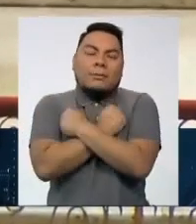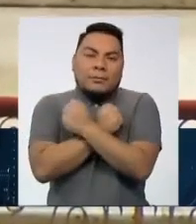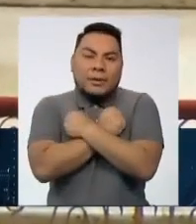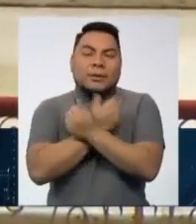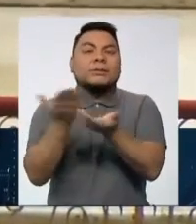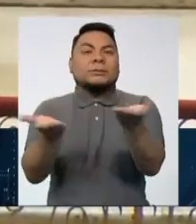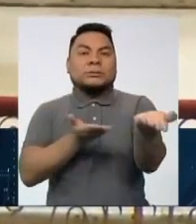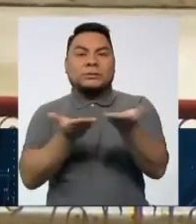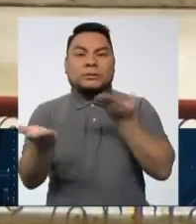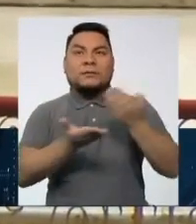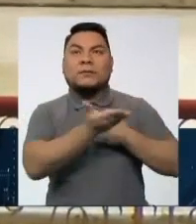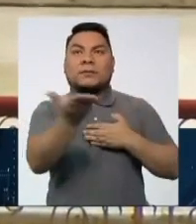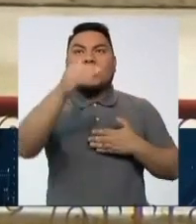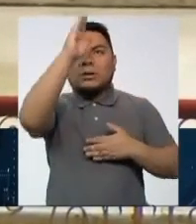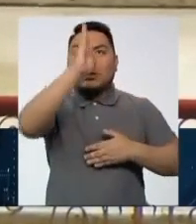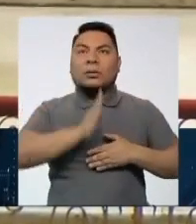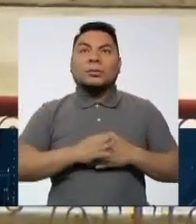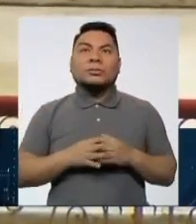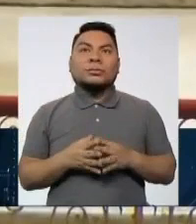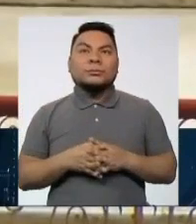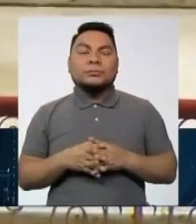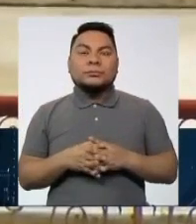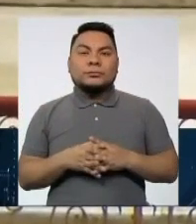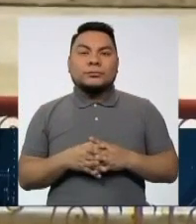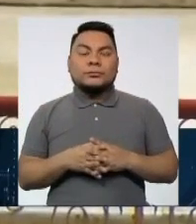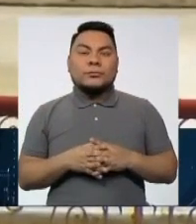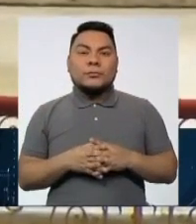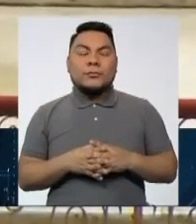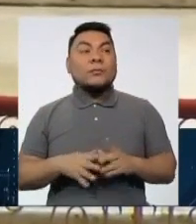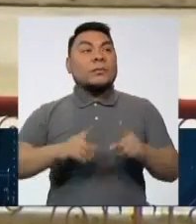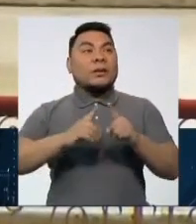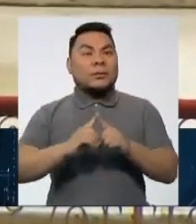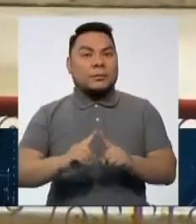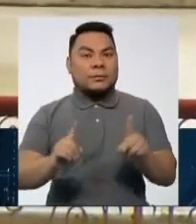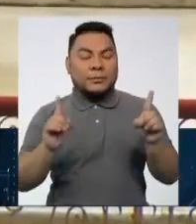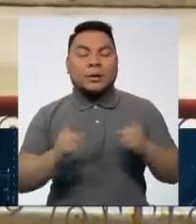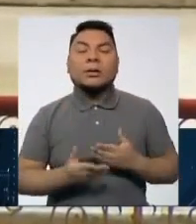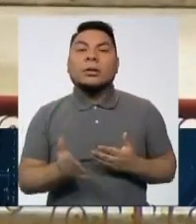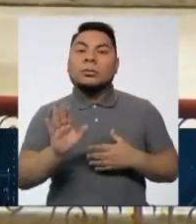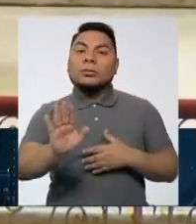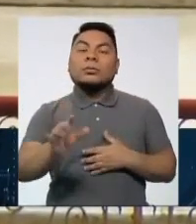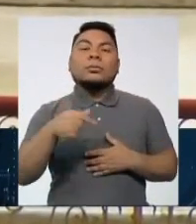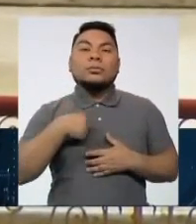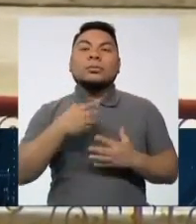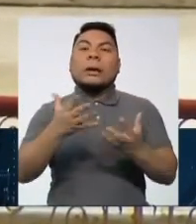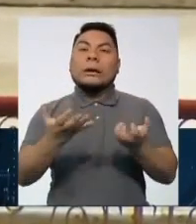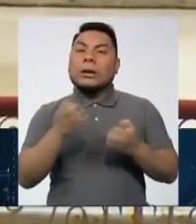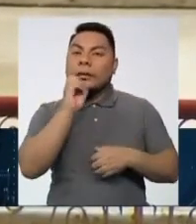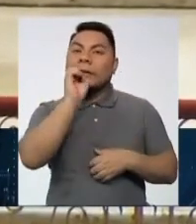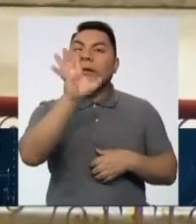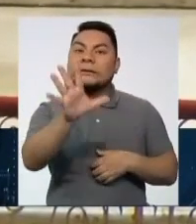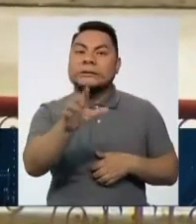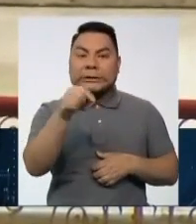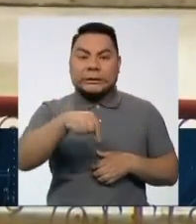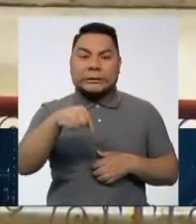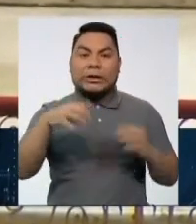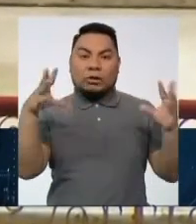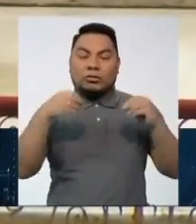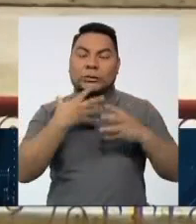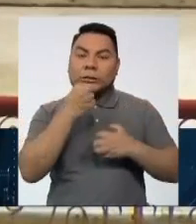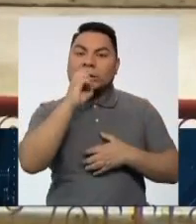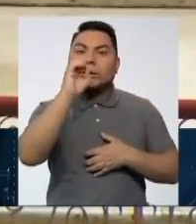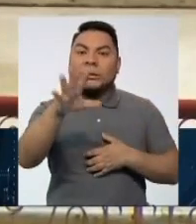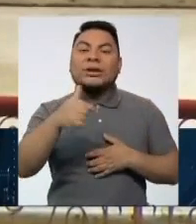y servir a Dios. Sin embargo, deseo resaltar esta noche un motivo de